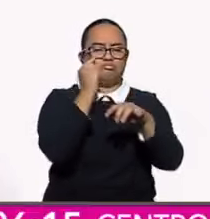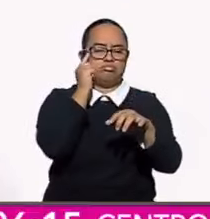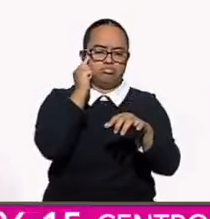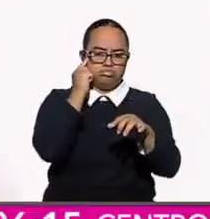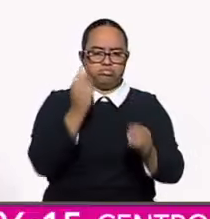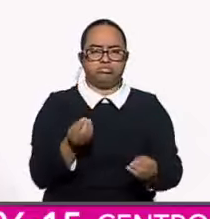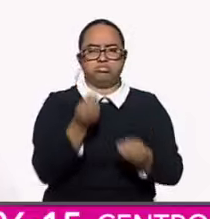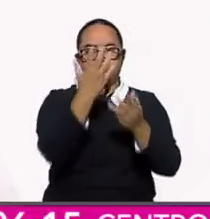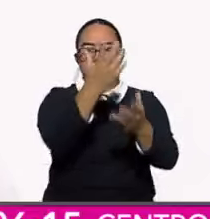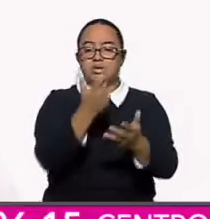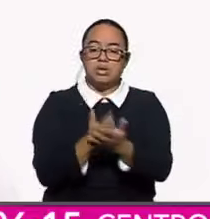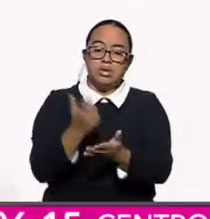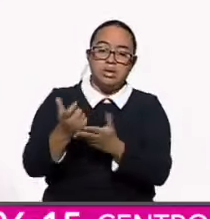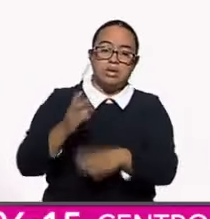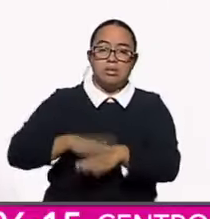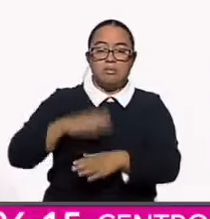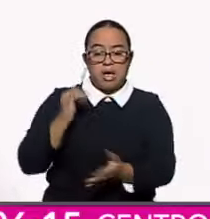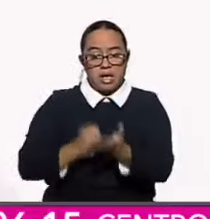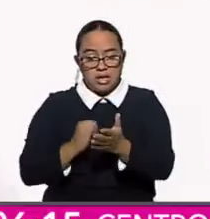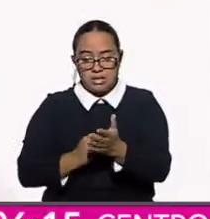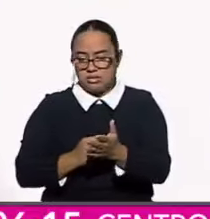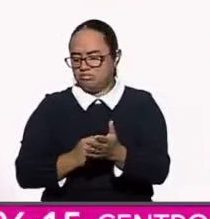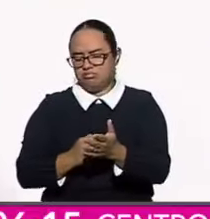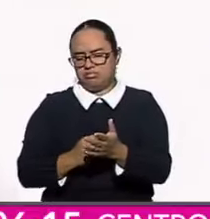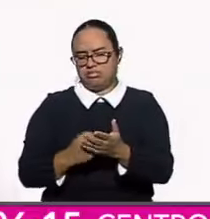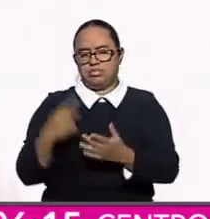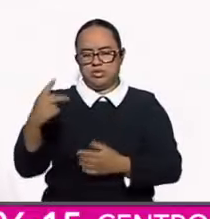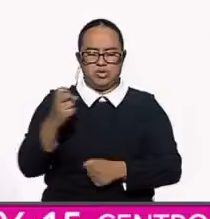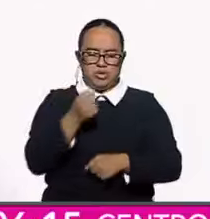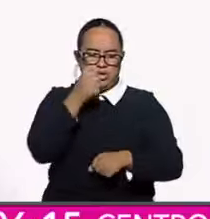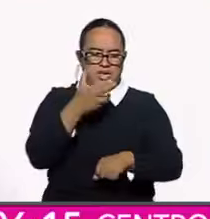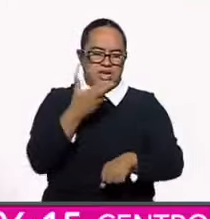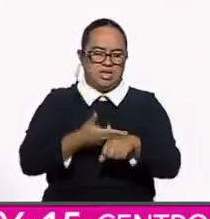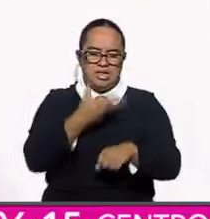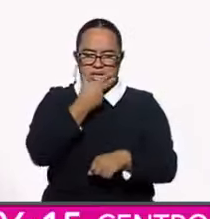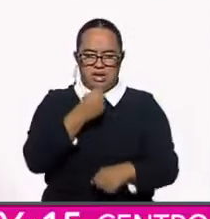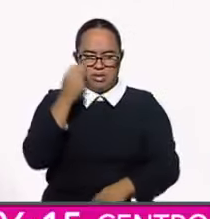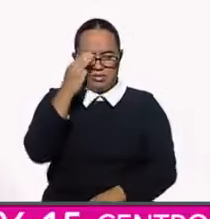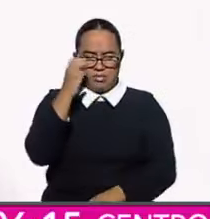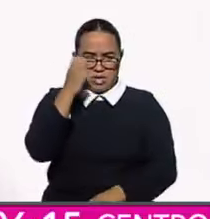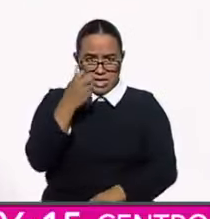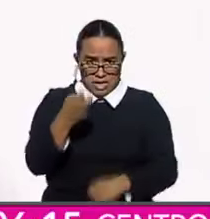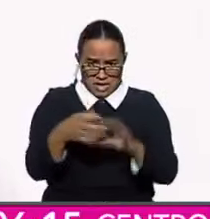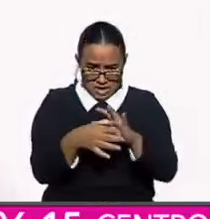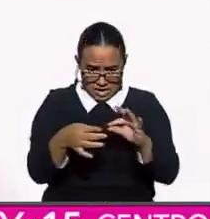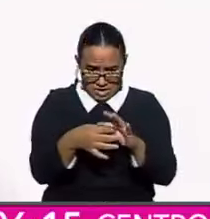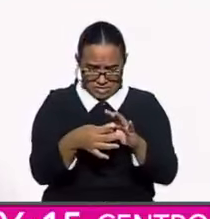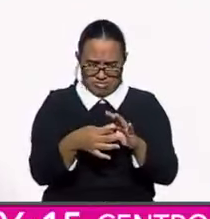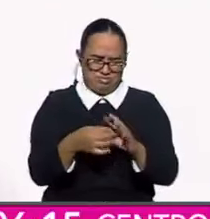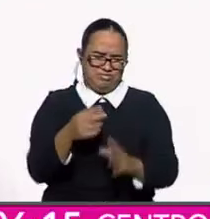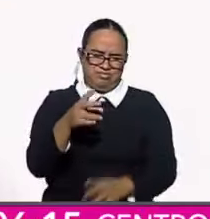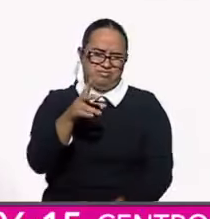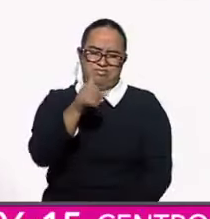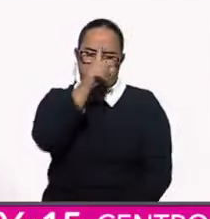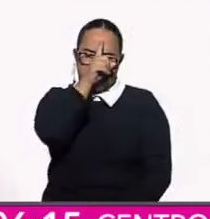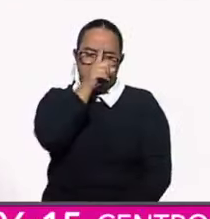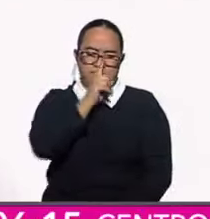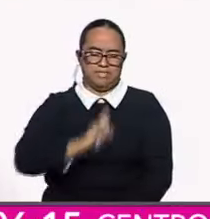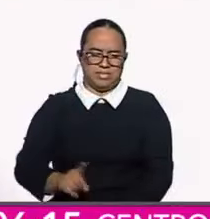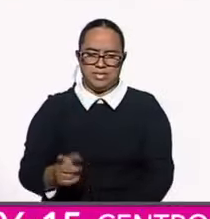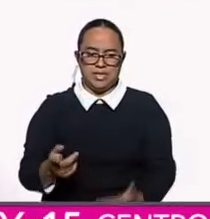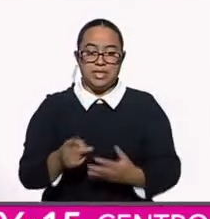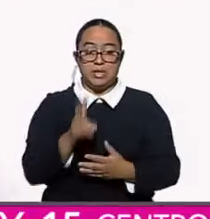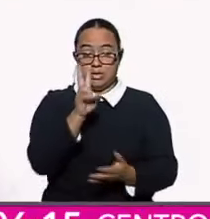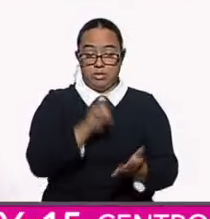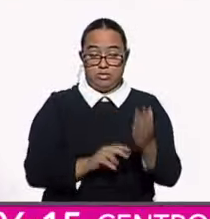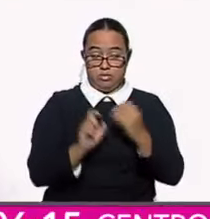asiáticos sin pagar aranceles, el secretario de Economía mexicano desmintió esa afirmación. Precisó que